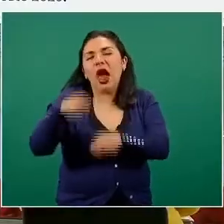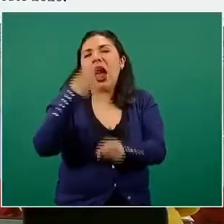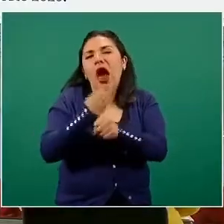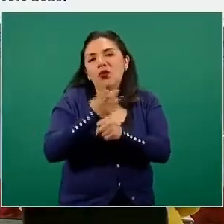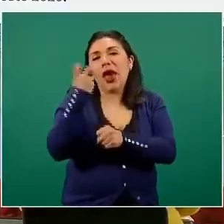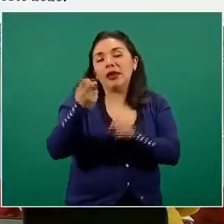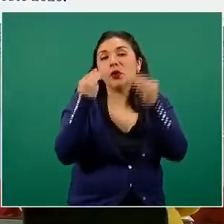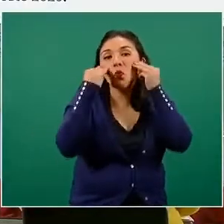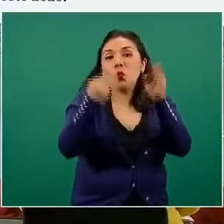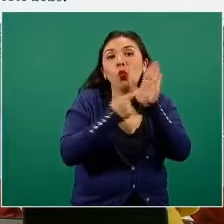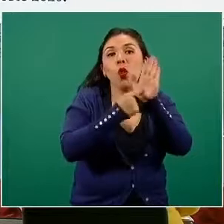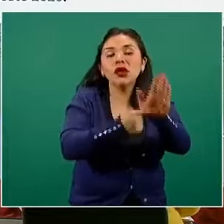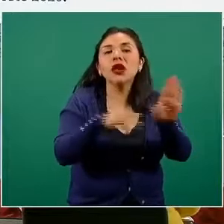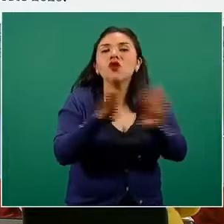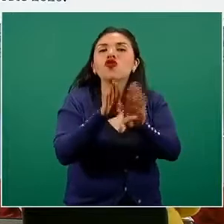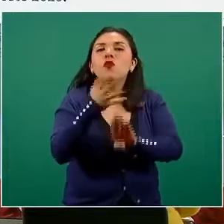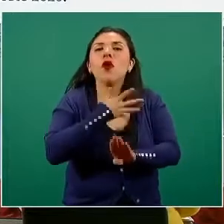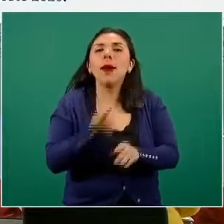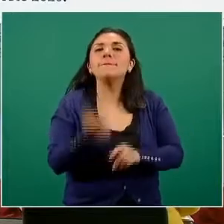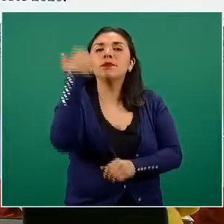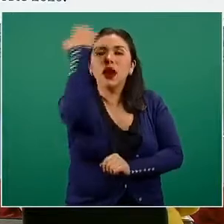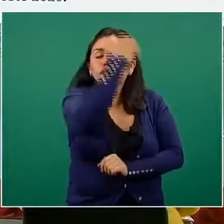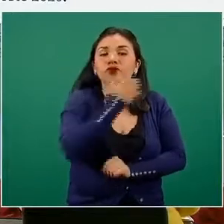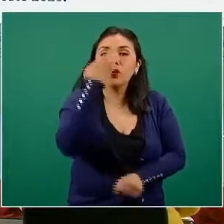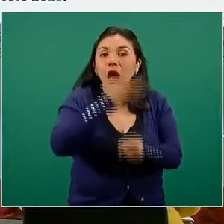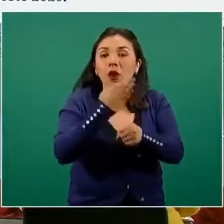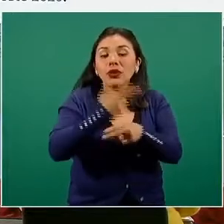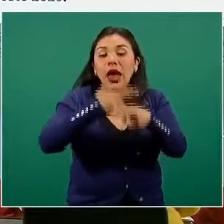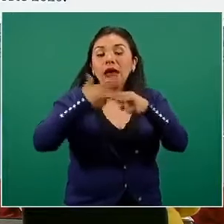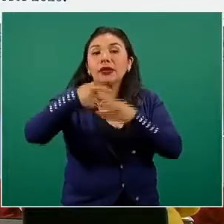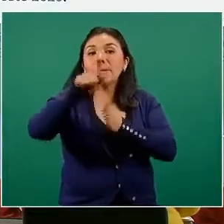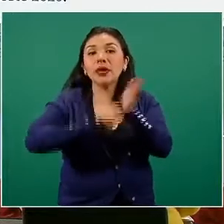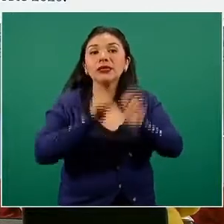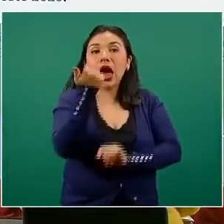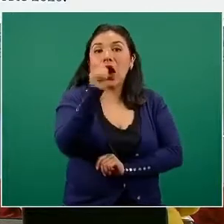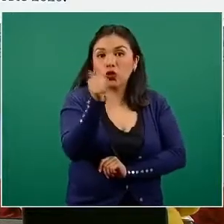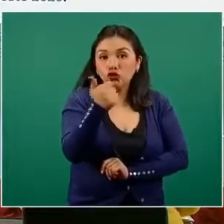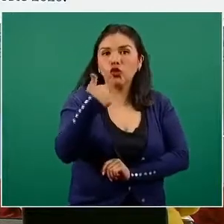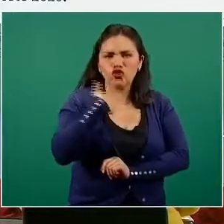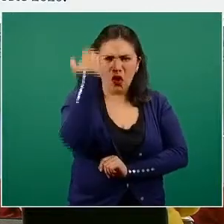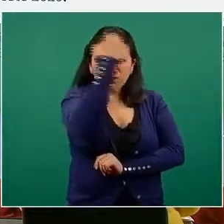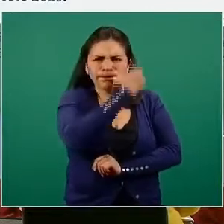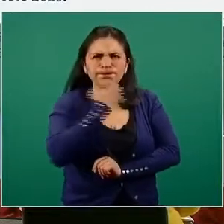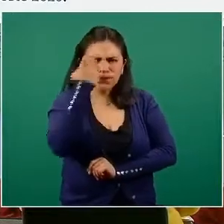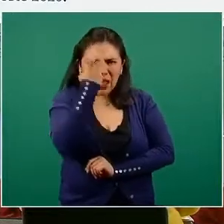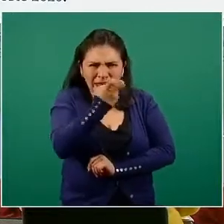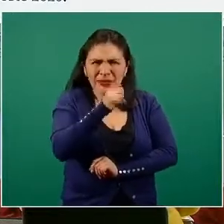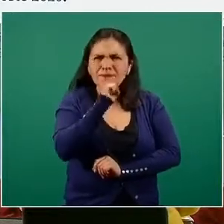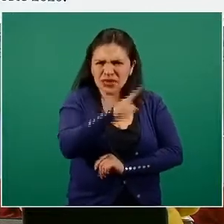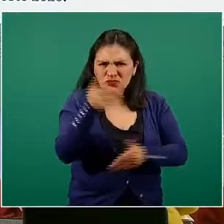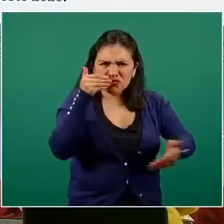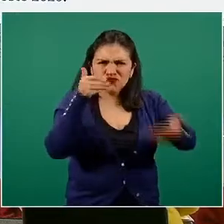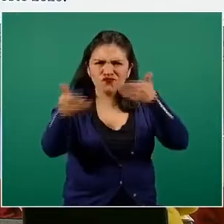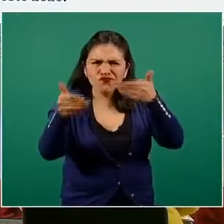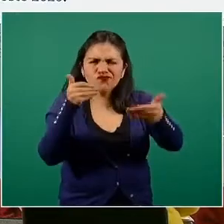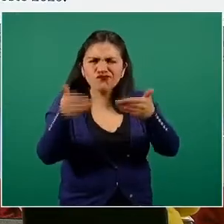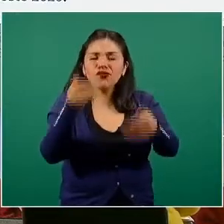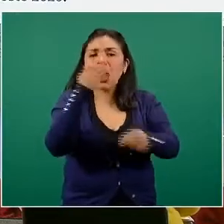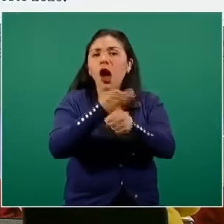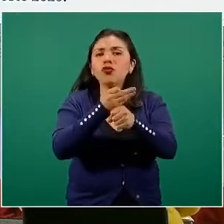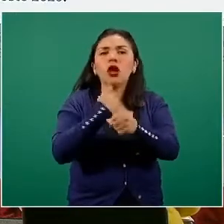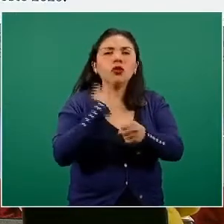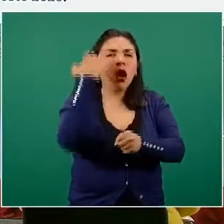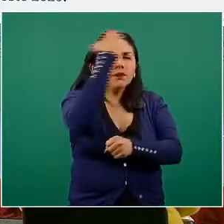ahora, lo que tuvieron en este primer análisis hasta agosto. Nosotros en el análisis de exceso de mortalidad, pues ya estamos en los